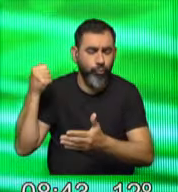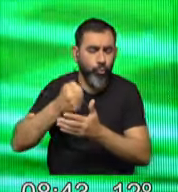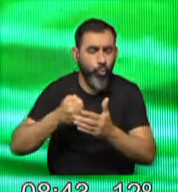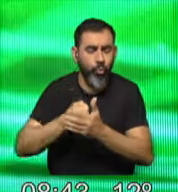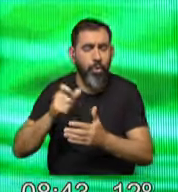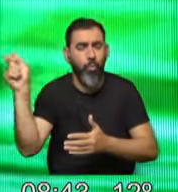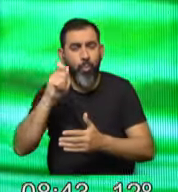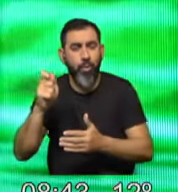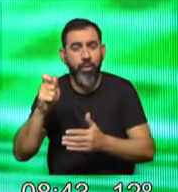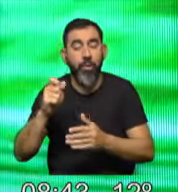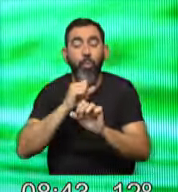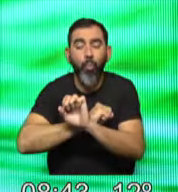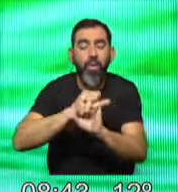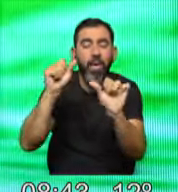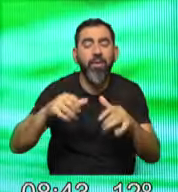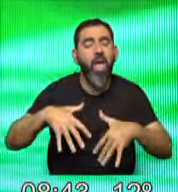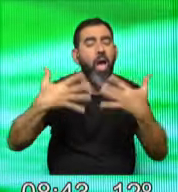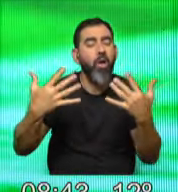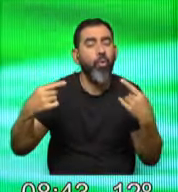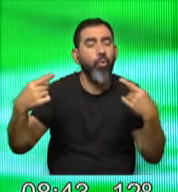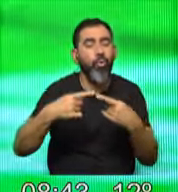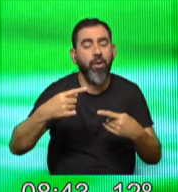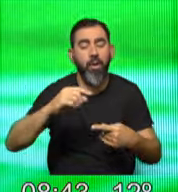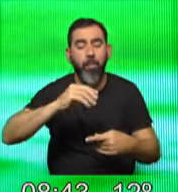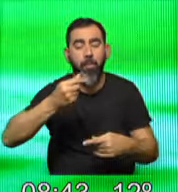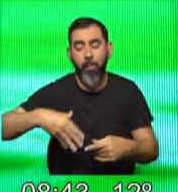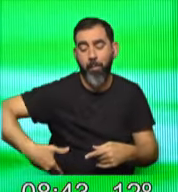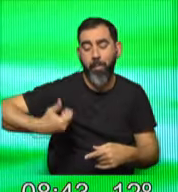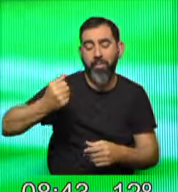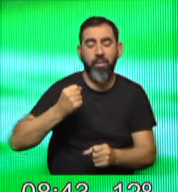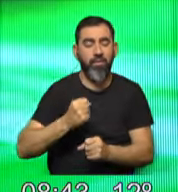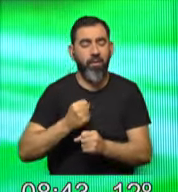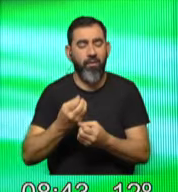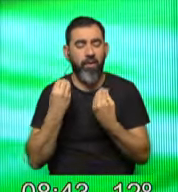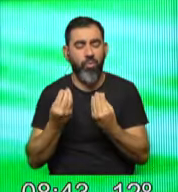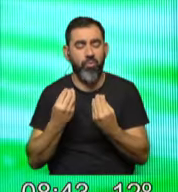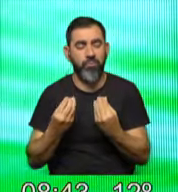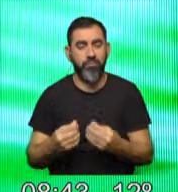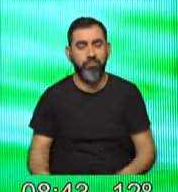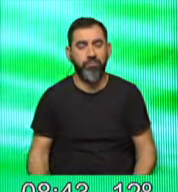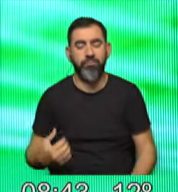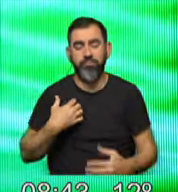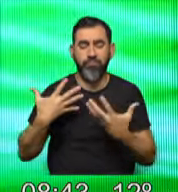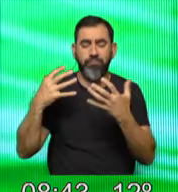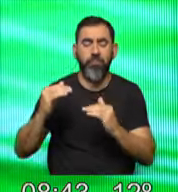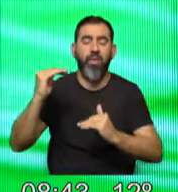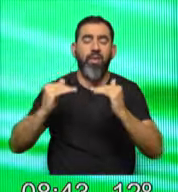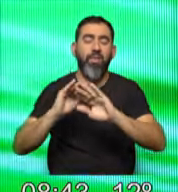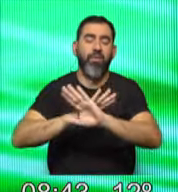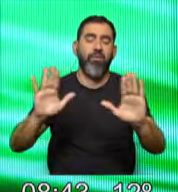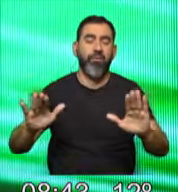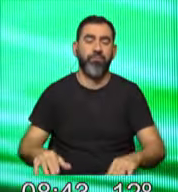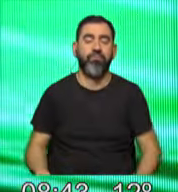puede desarrollar una acción para meterle la mano en el bolsillo a los trabajadores yo no quiero entrar en ese nivel porque es